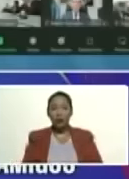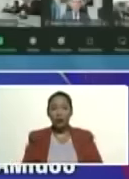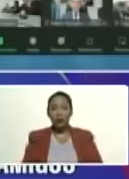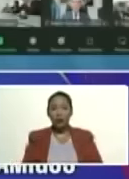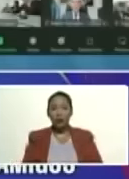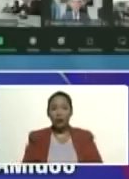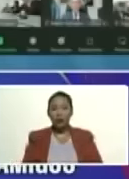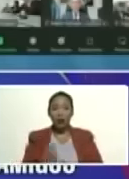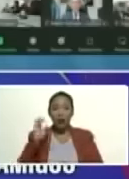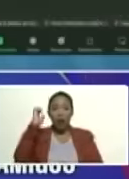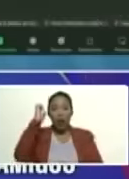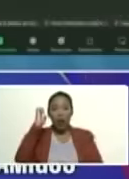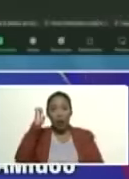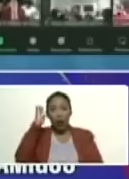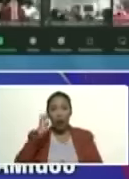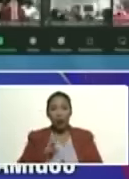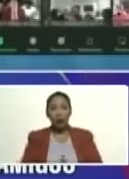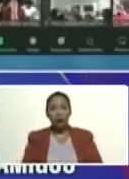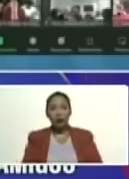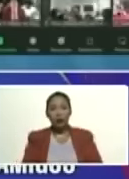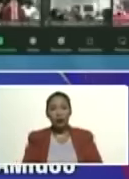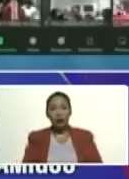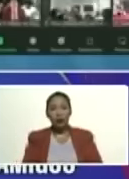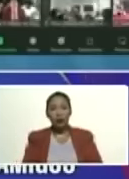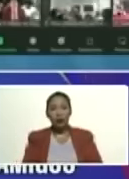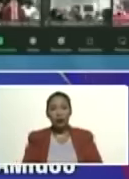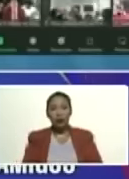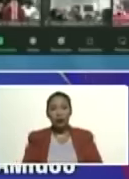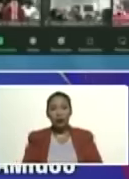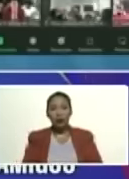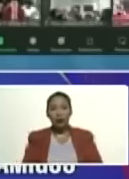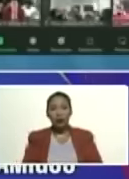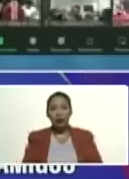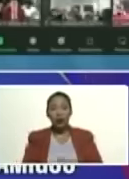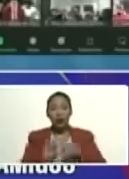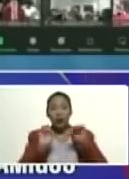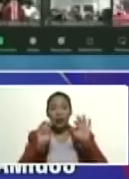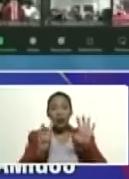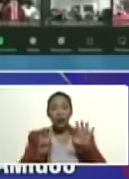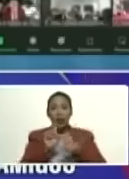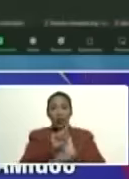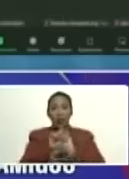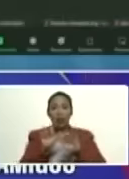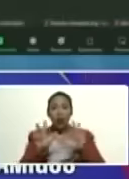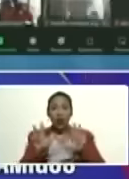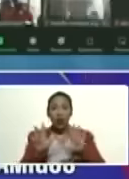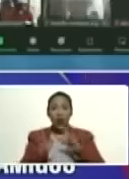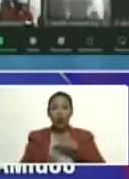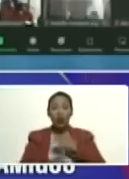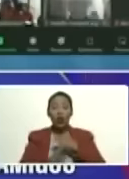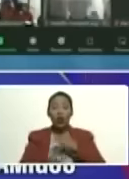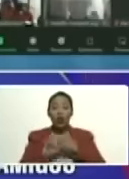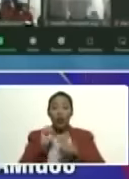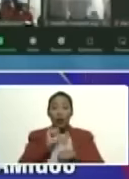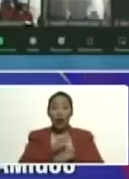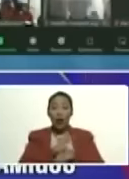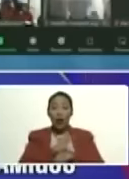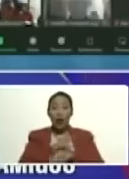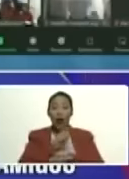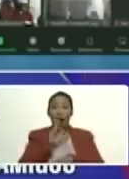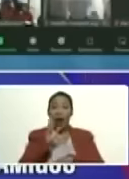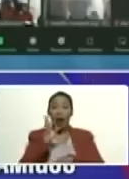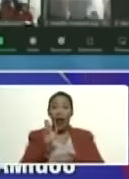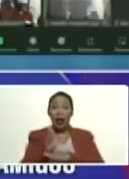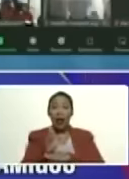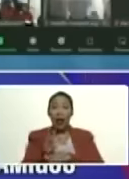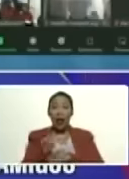En Europa es las 7:18. Todavía es temprano para ir a tomarse unas tapas